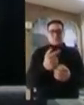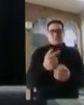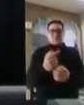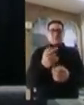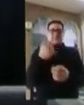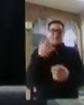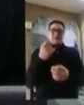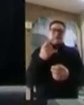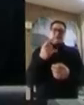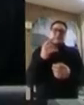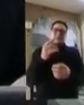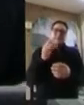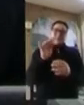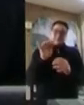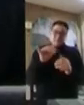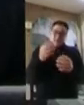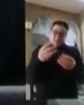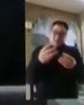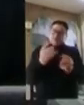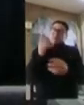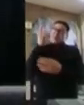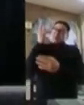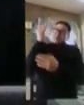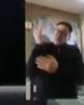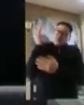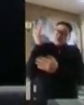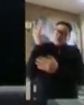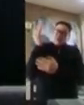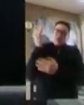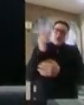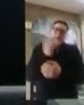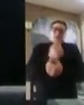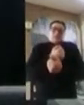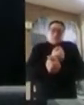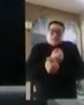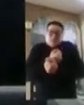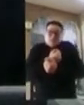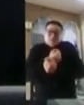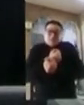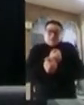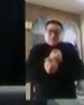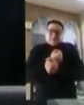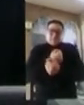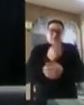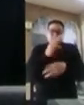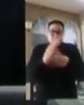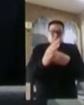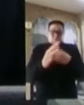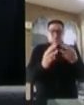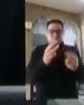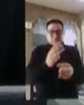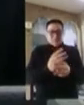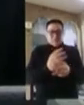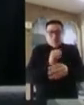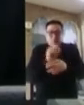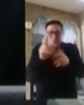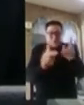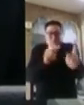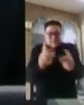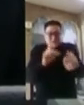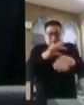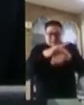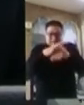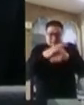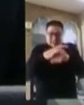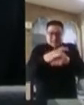manera amó Dios al mundo, que ha dado no lo peor del cielo, no lo que no sirve,